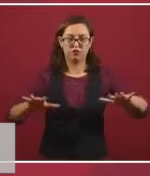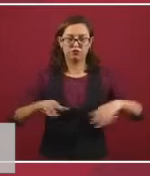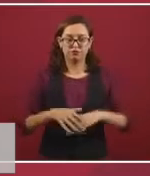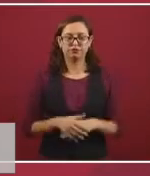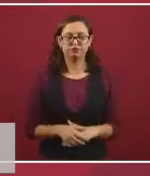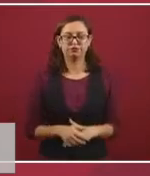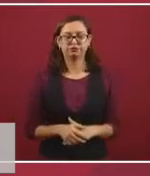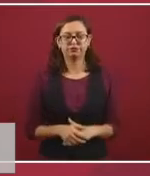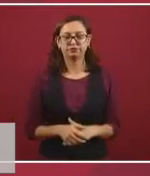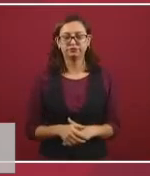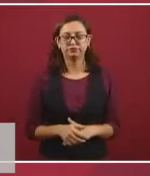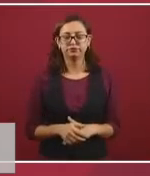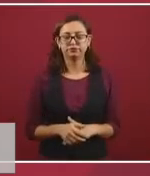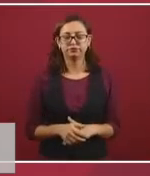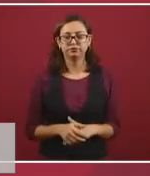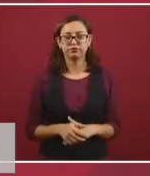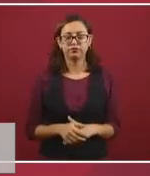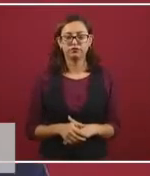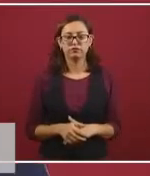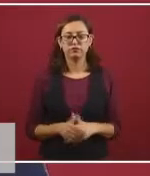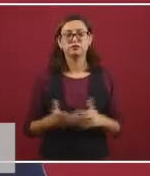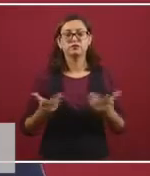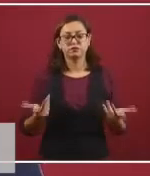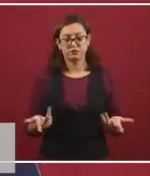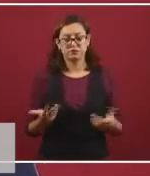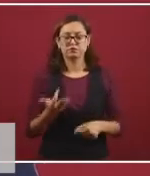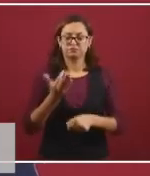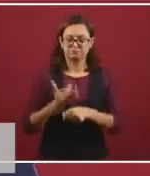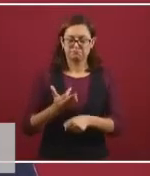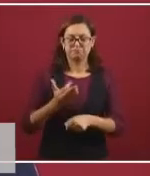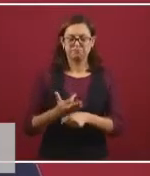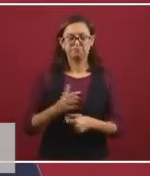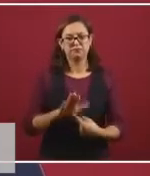la no intervención y la autodeterminación de los pueblos.